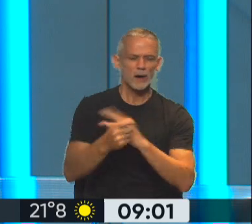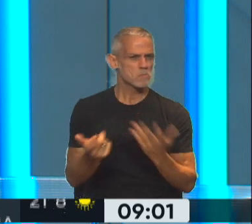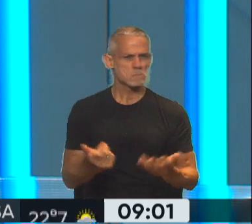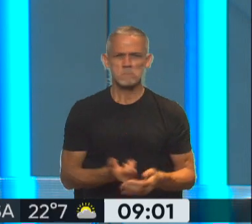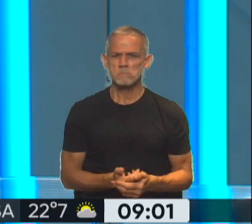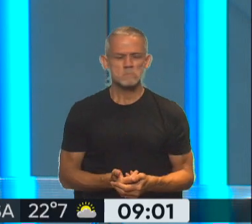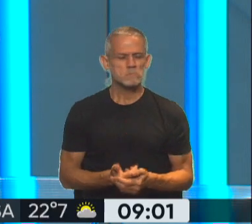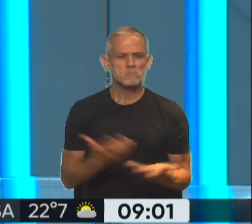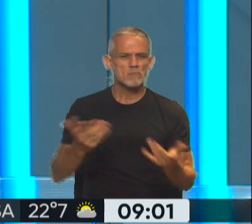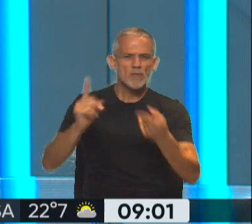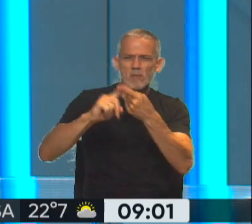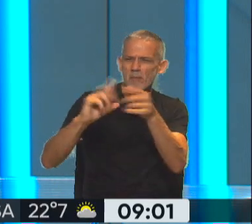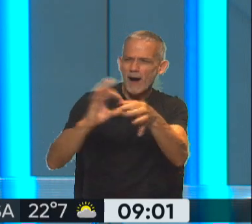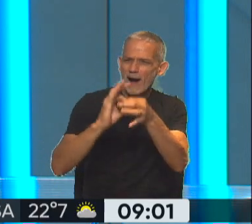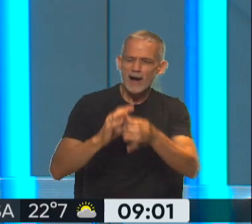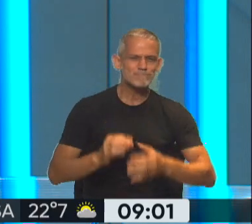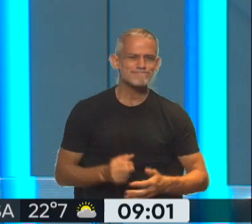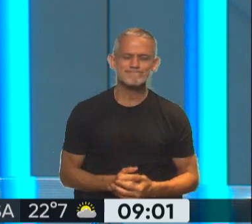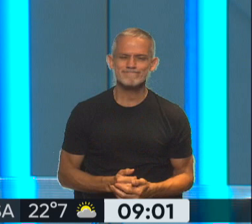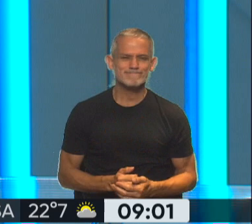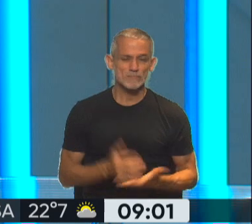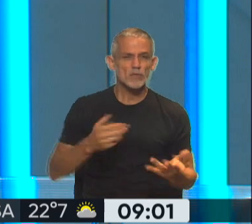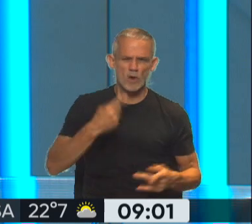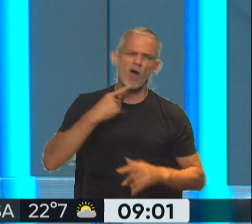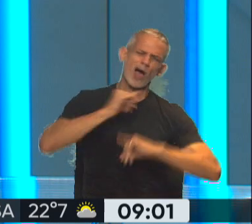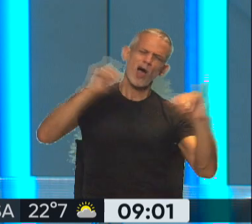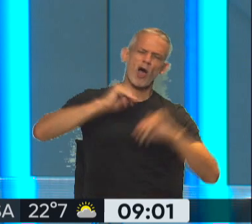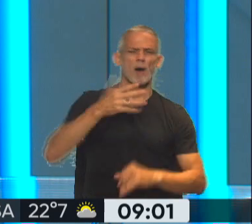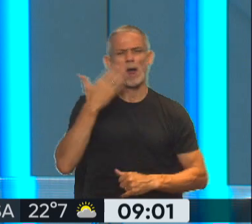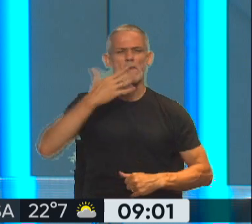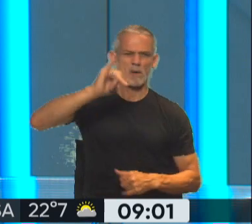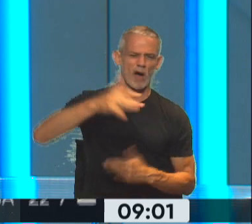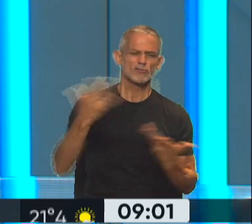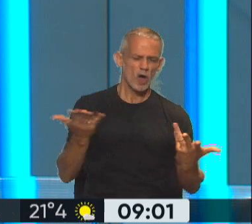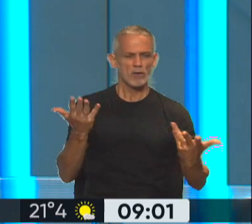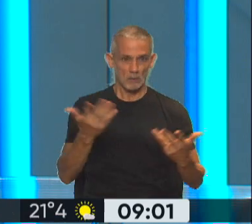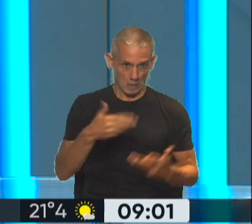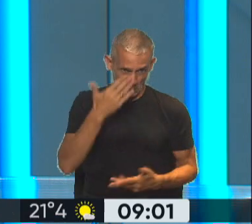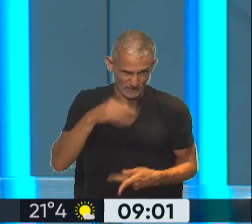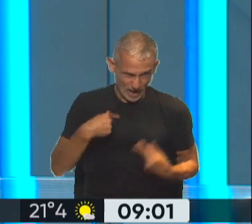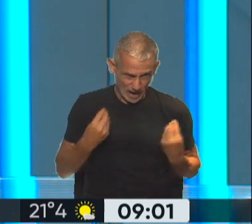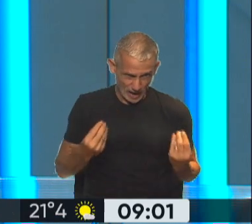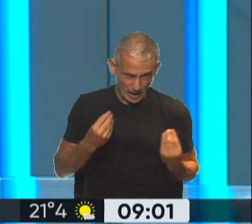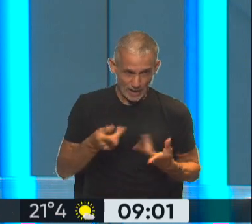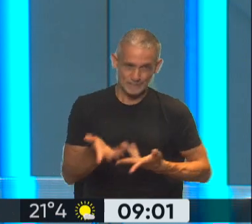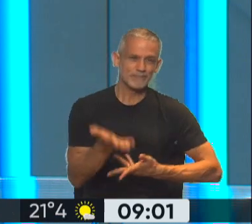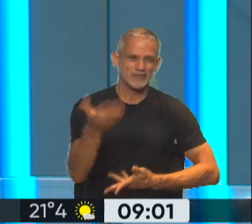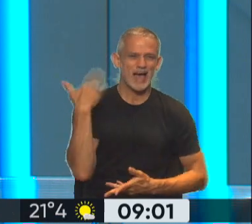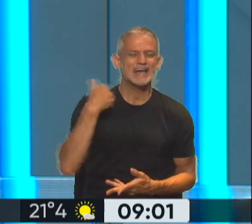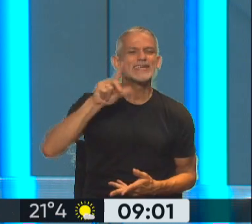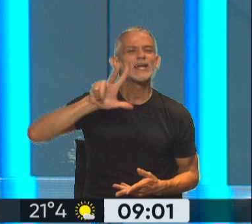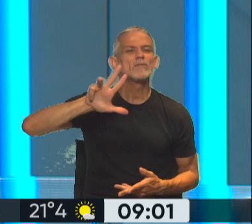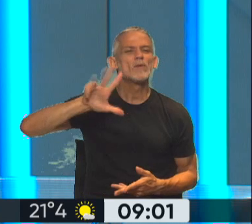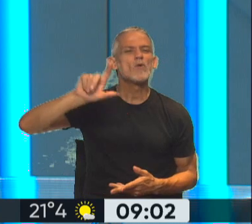generaron esas relaciones con diversos países como dijeron que iban a hacer no ampliando y diversificando el comercio digamos ayer